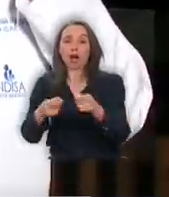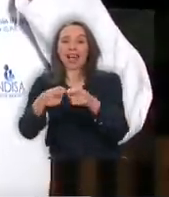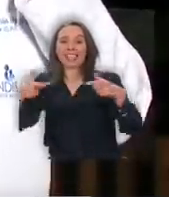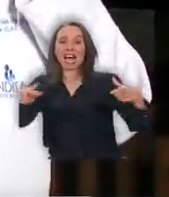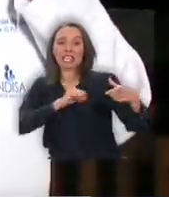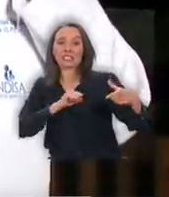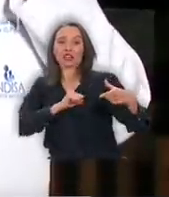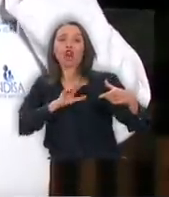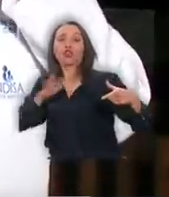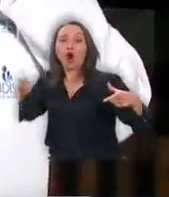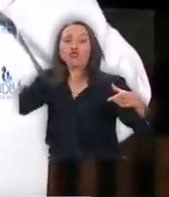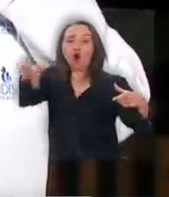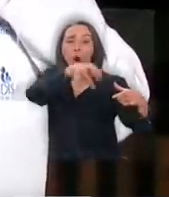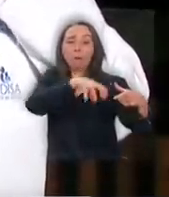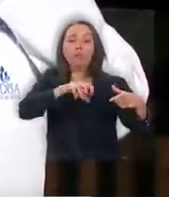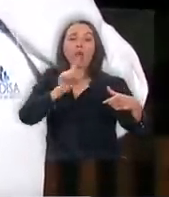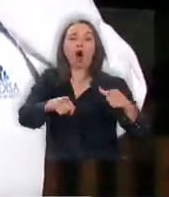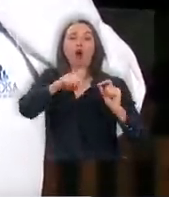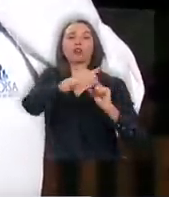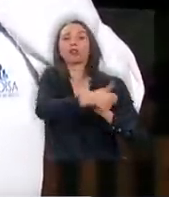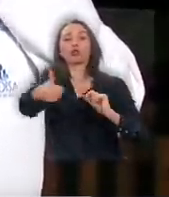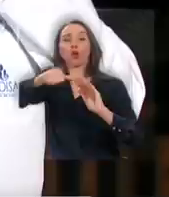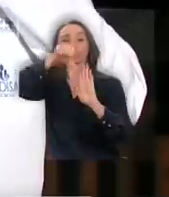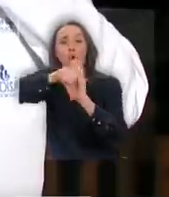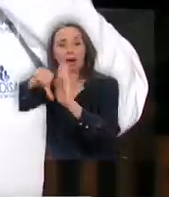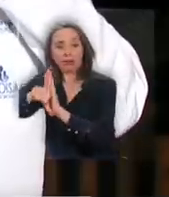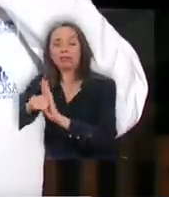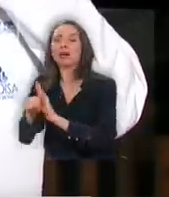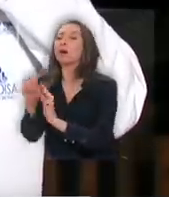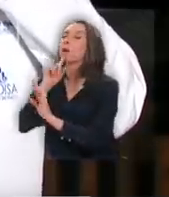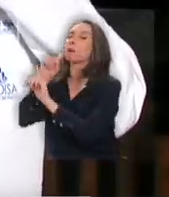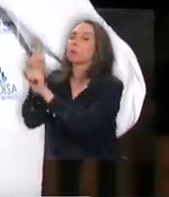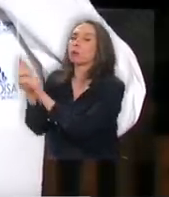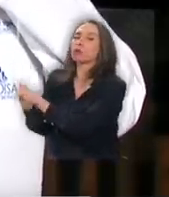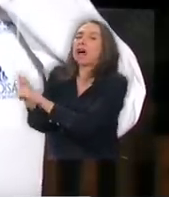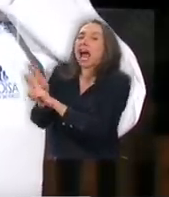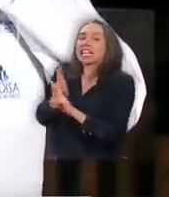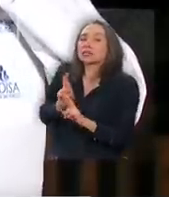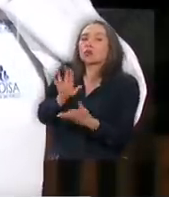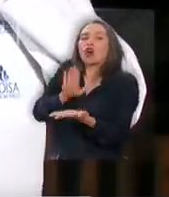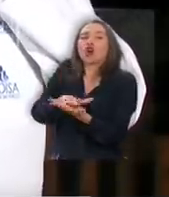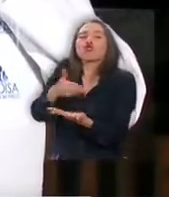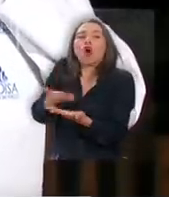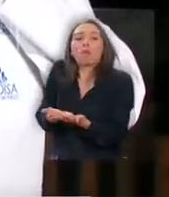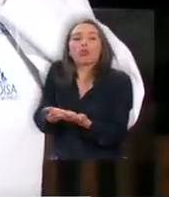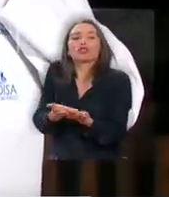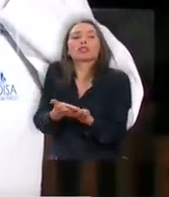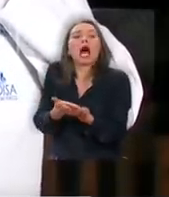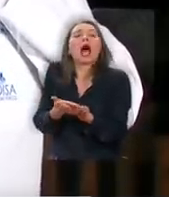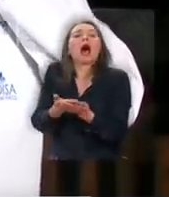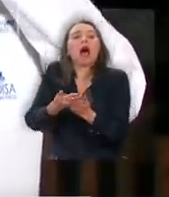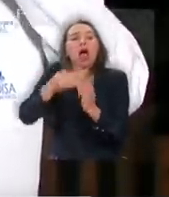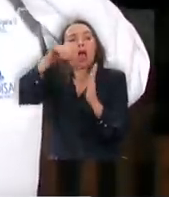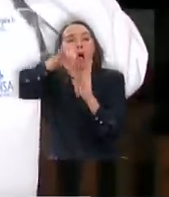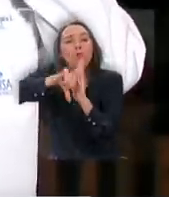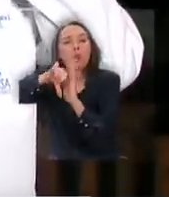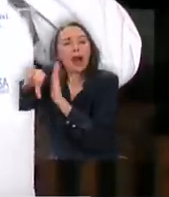las comunas con cuarentena. ¿O esos resultados de las cuarentenas todavía no los estamos viendo?